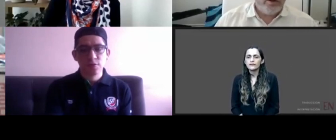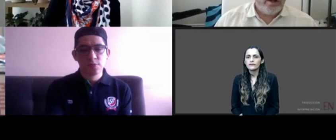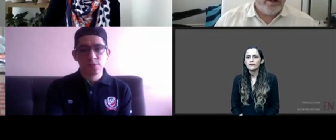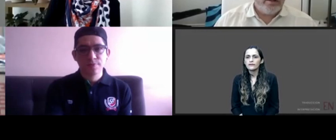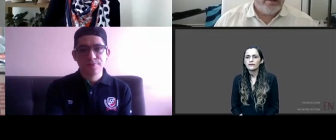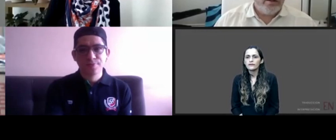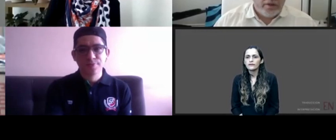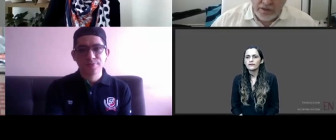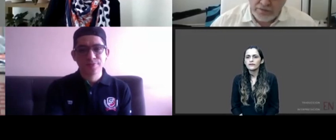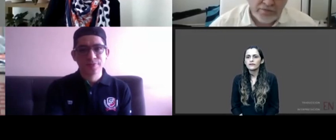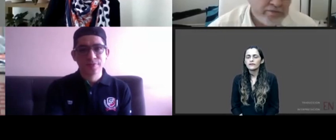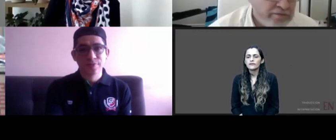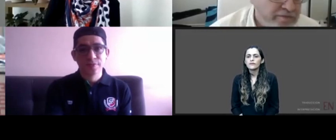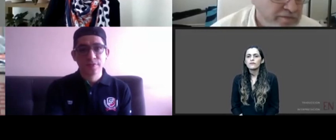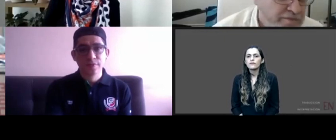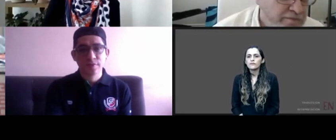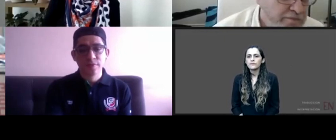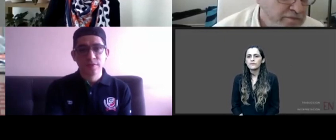Tu micrófono.